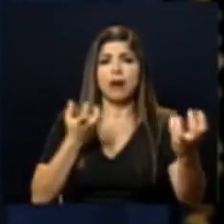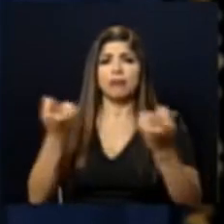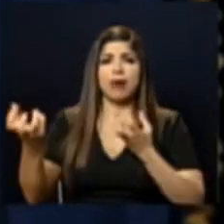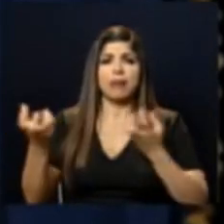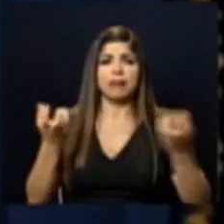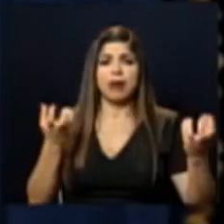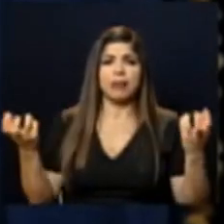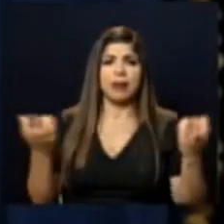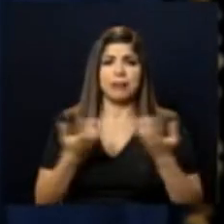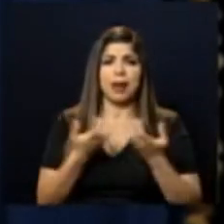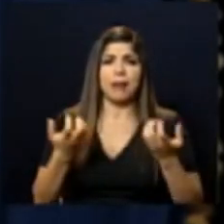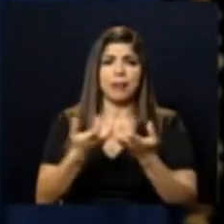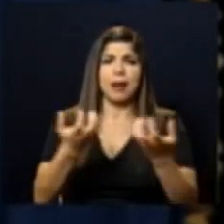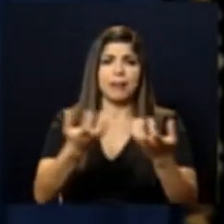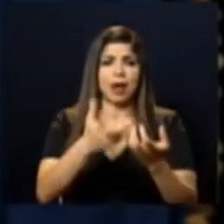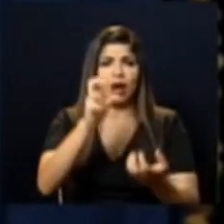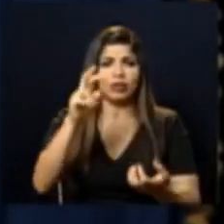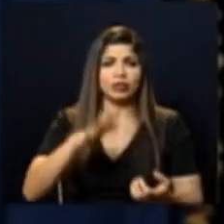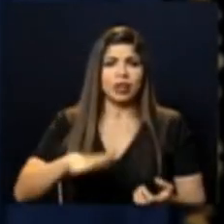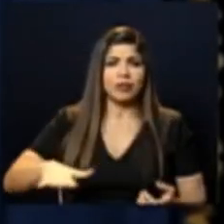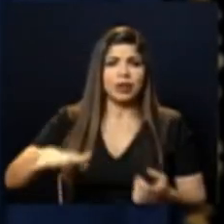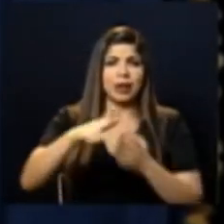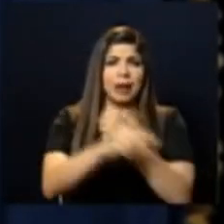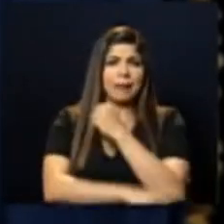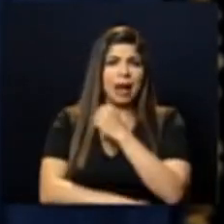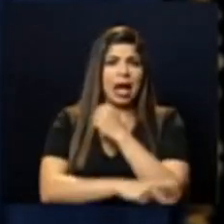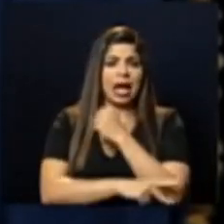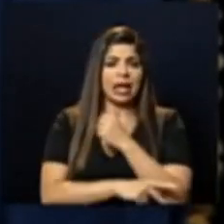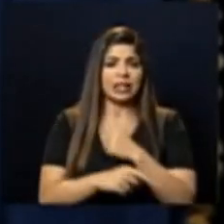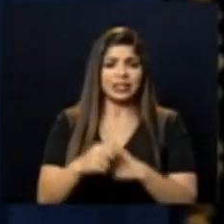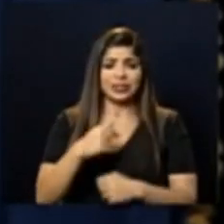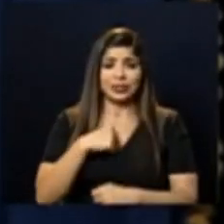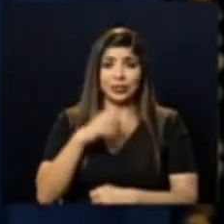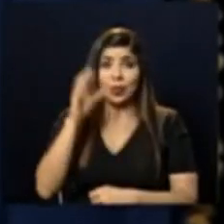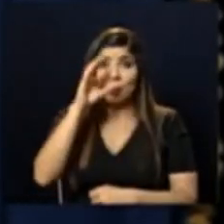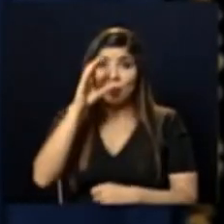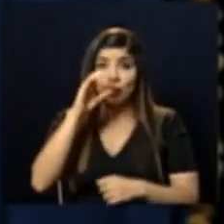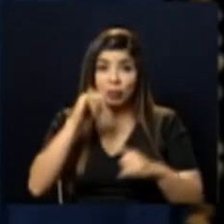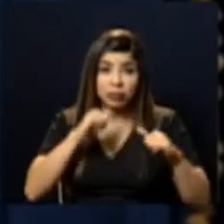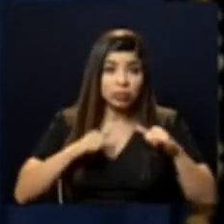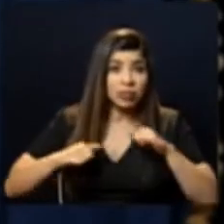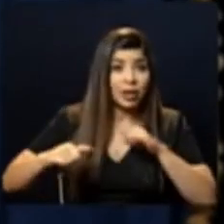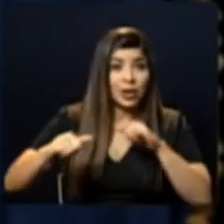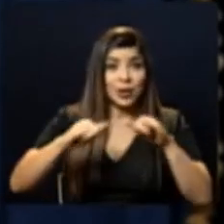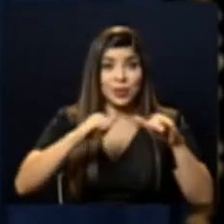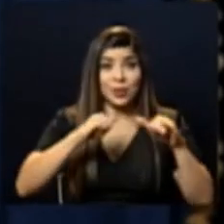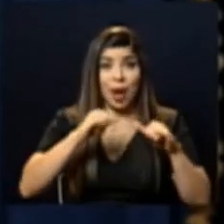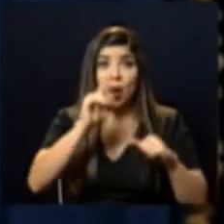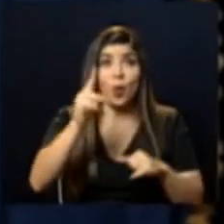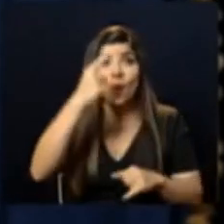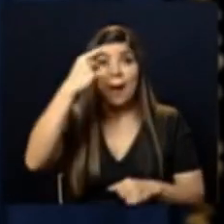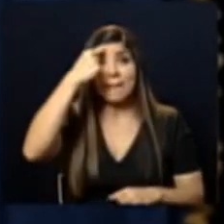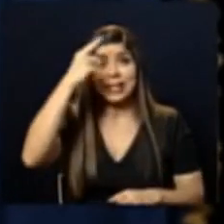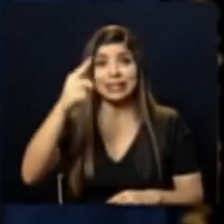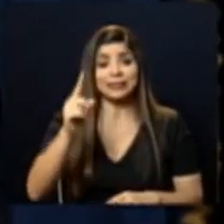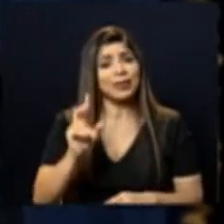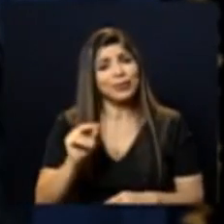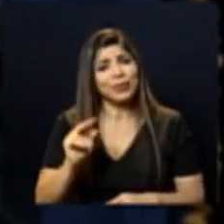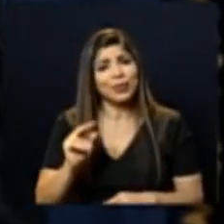experimentado Costa Rica como país. No busco que homologuemos en un único